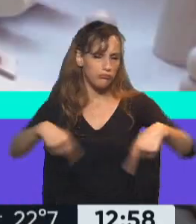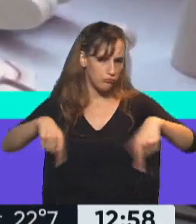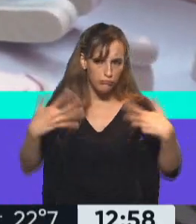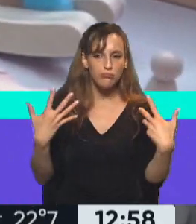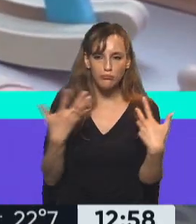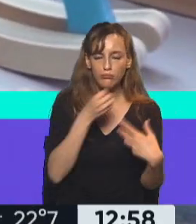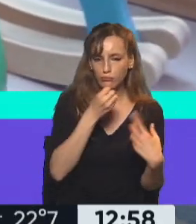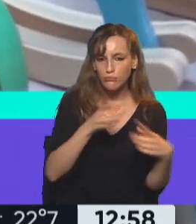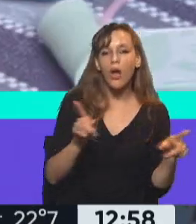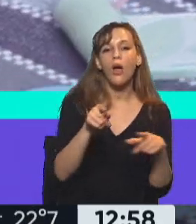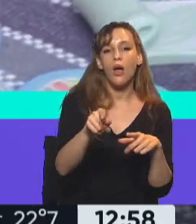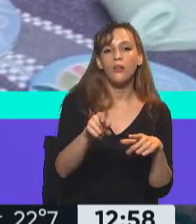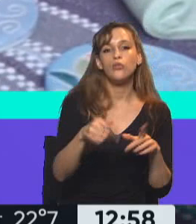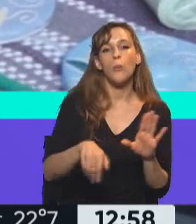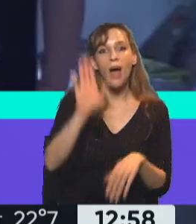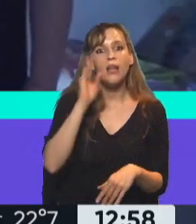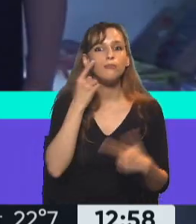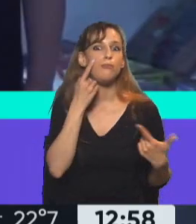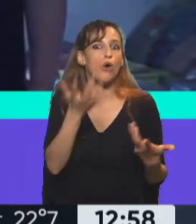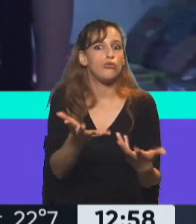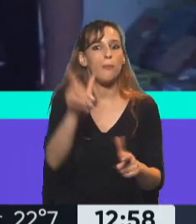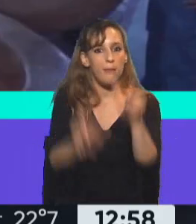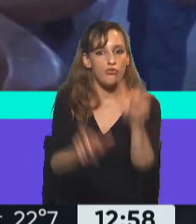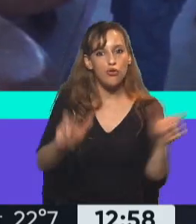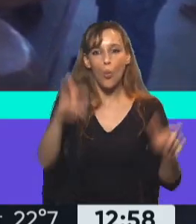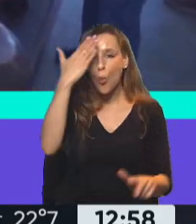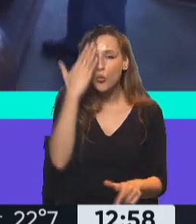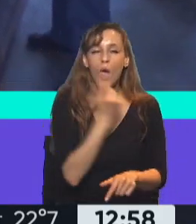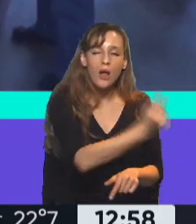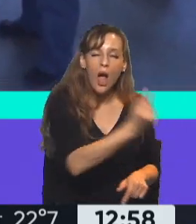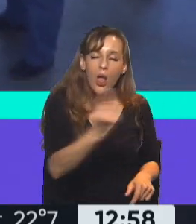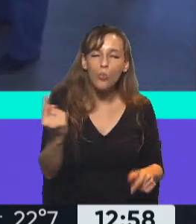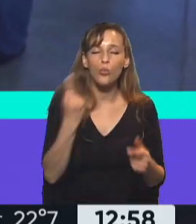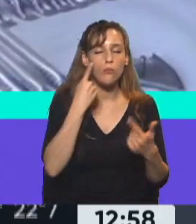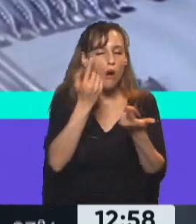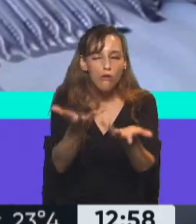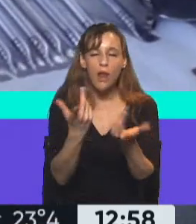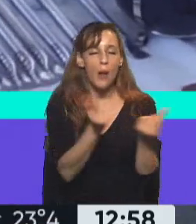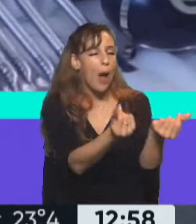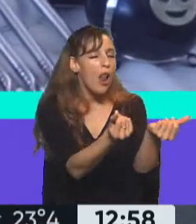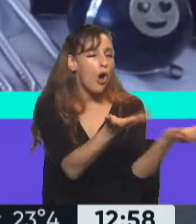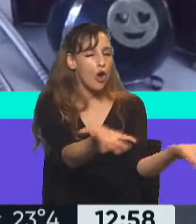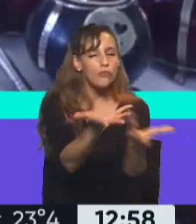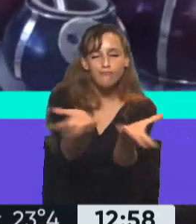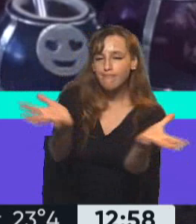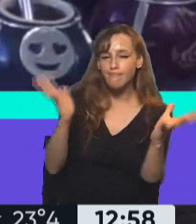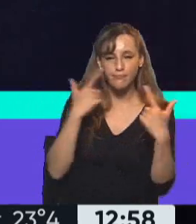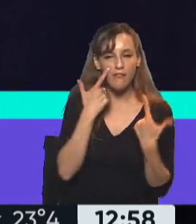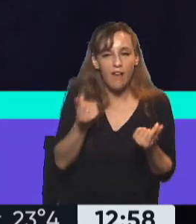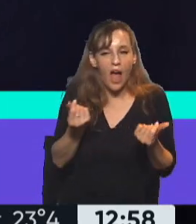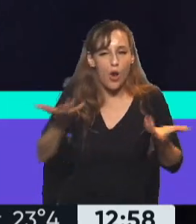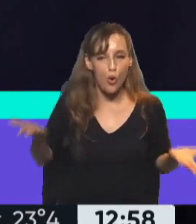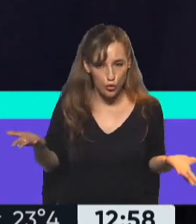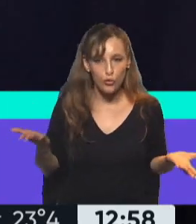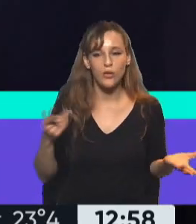absolutamente a cada uno de los hacedores y hacedores de la cultura regional desde distintos puntos de la argentina poner en valor conocer